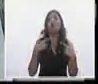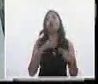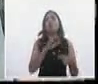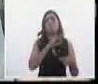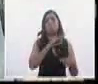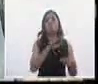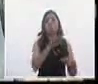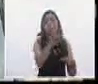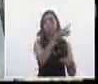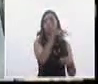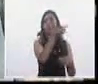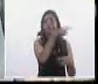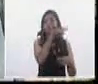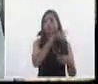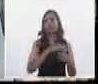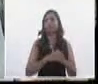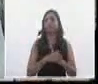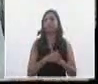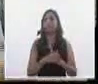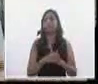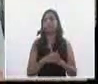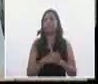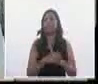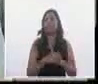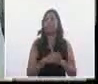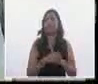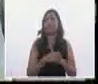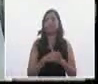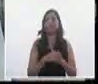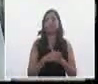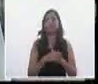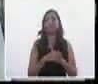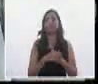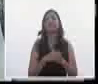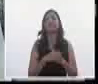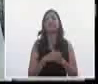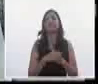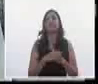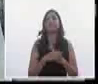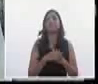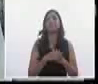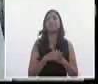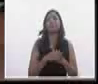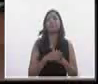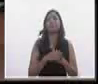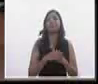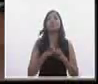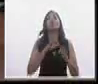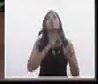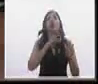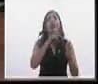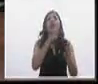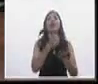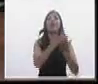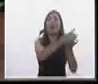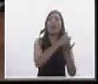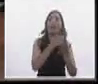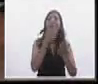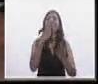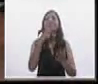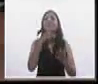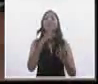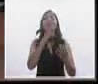puedes adquirir eas ventajas Ajá este hacen ayudas Fiscales